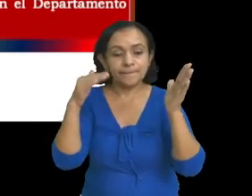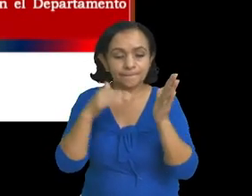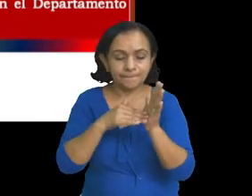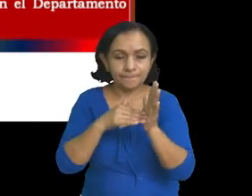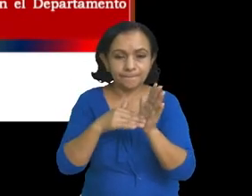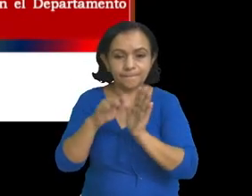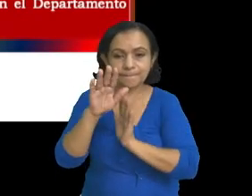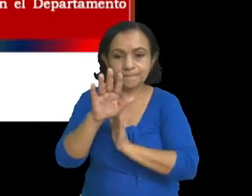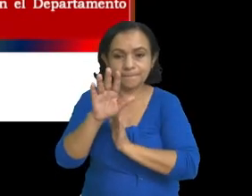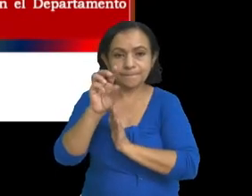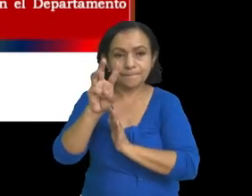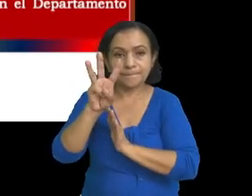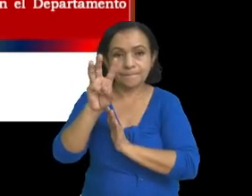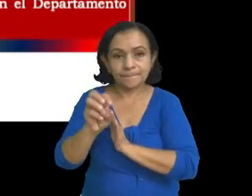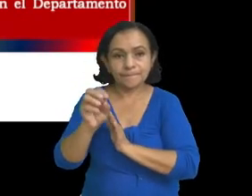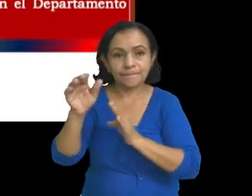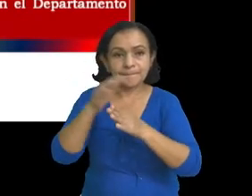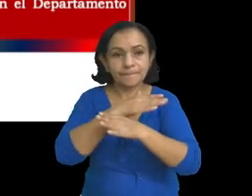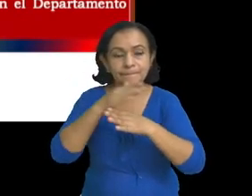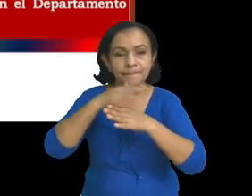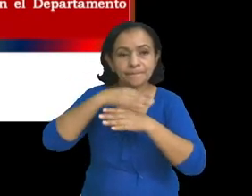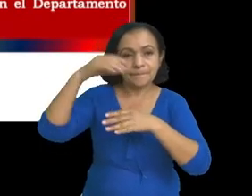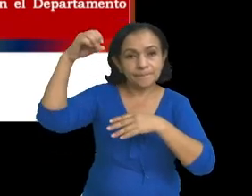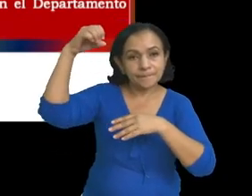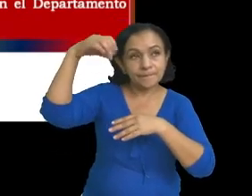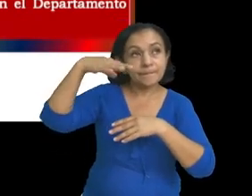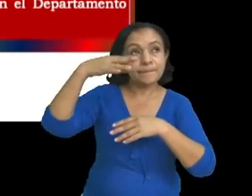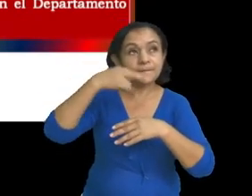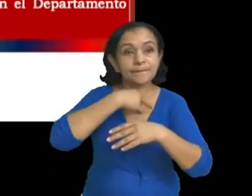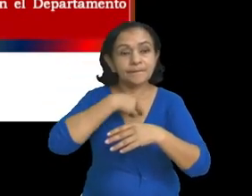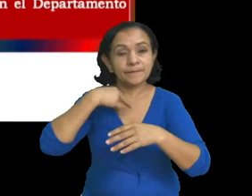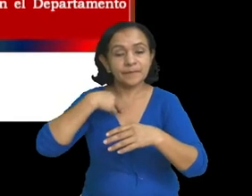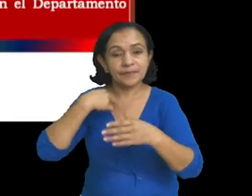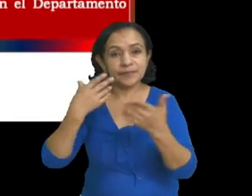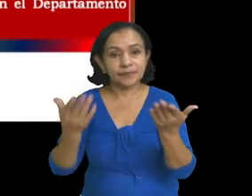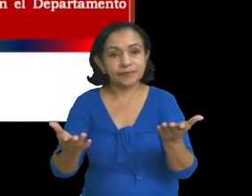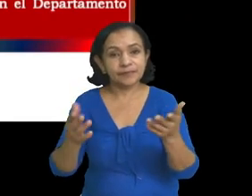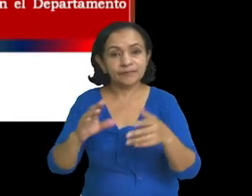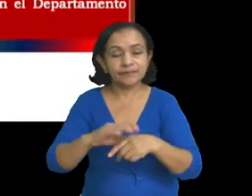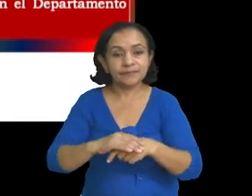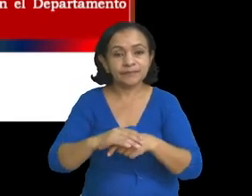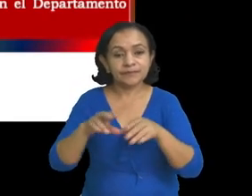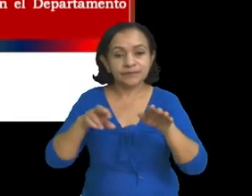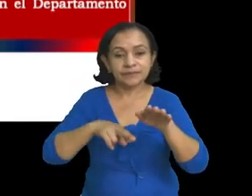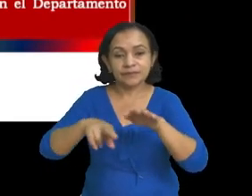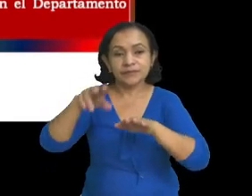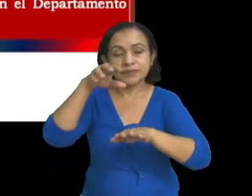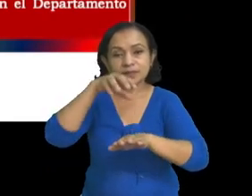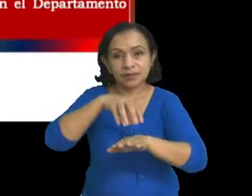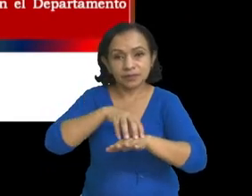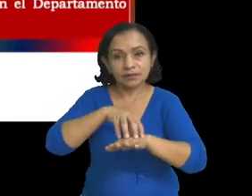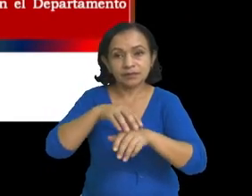1530 sistemas solares a lo que es el río San Juan